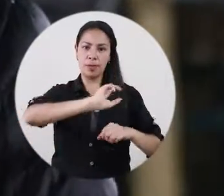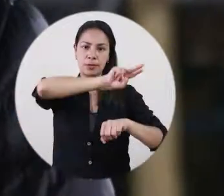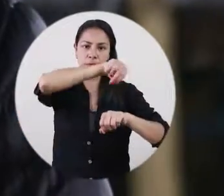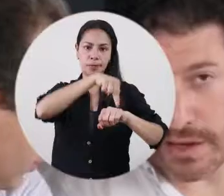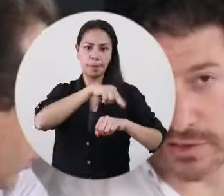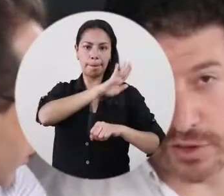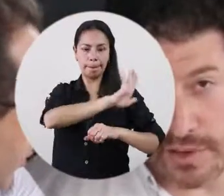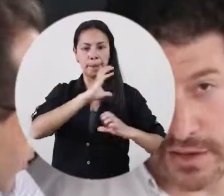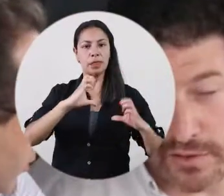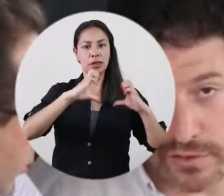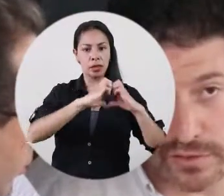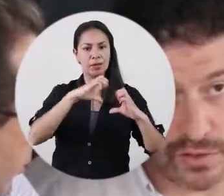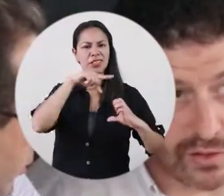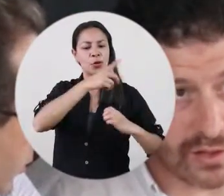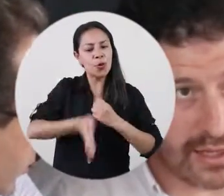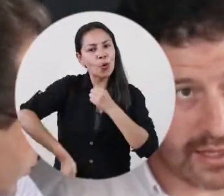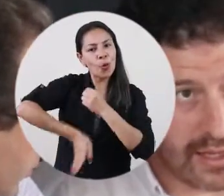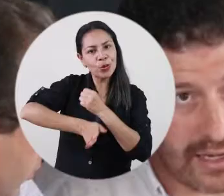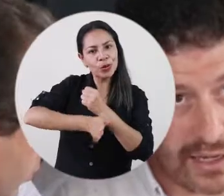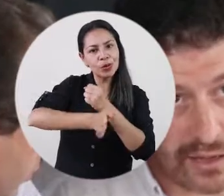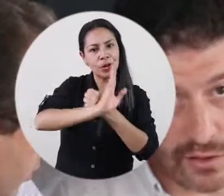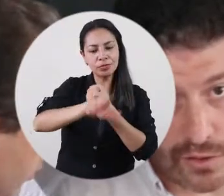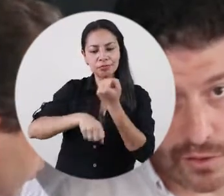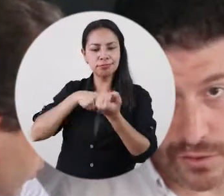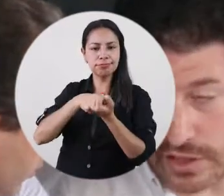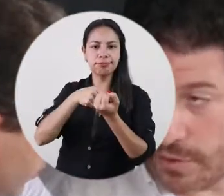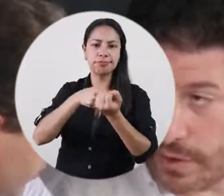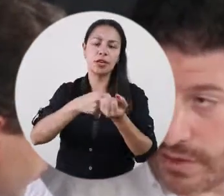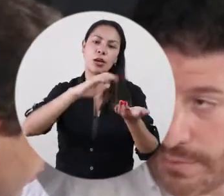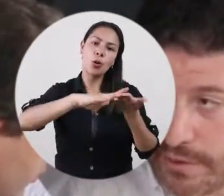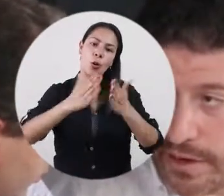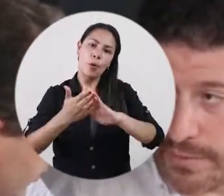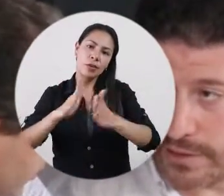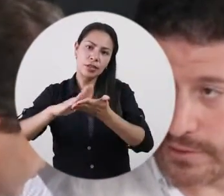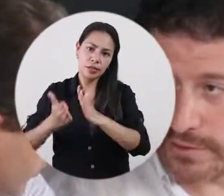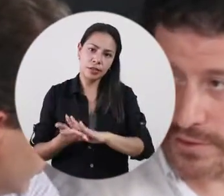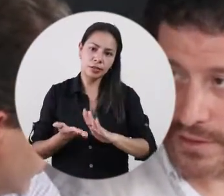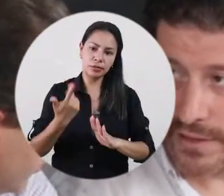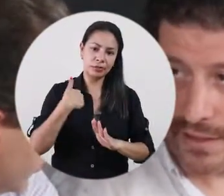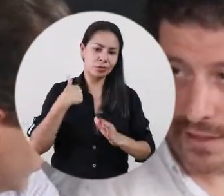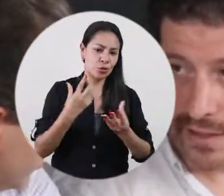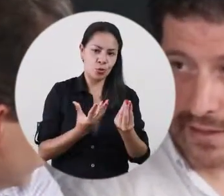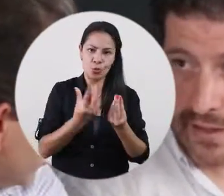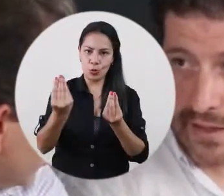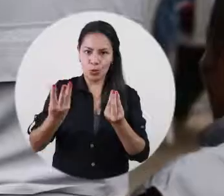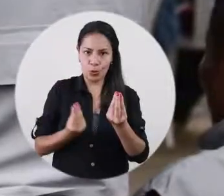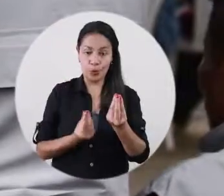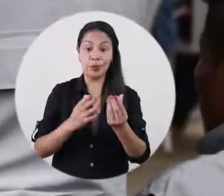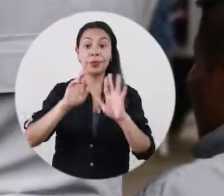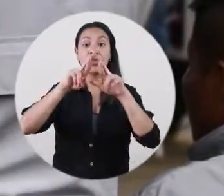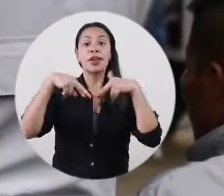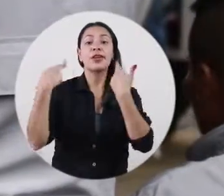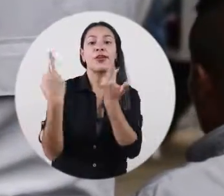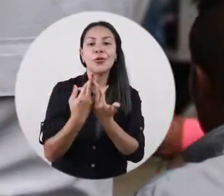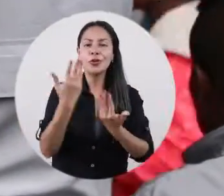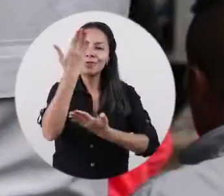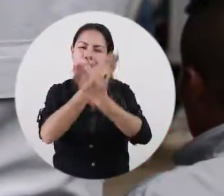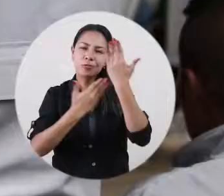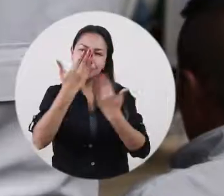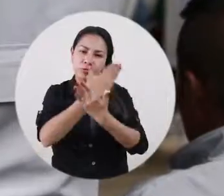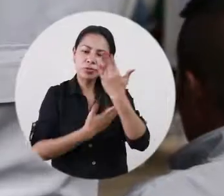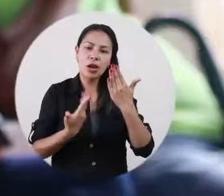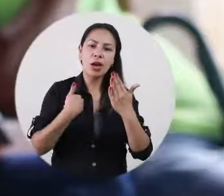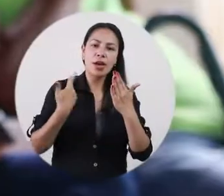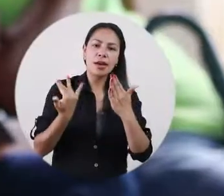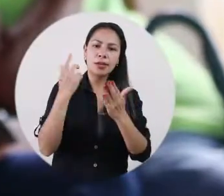del departamento de nariño el doctor camilo romero de seguir apoyando a todas estas comunidades desde cada uno de los sectores la reunión permitió la revisión de